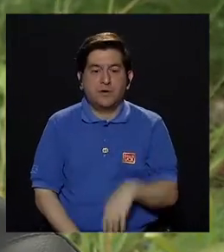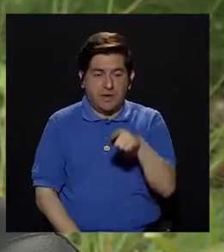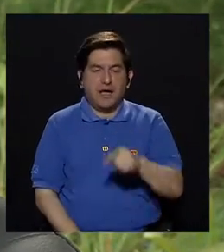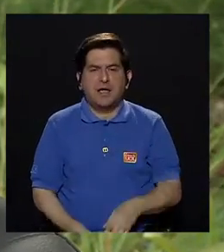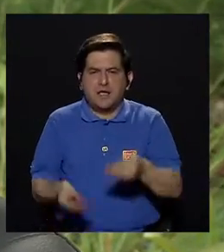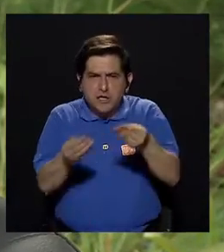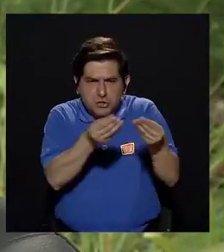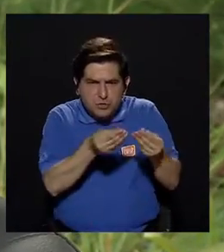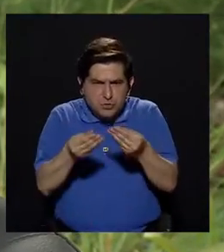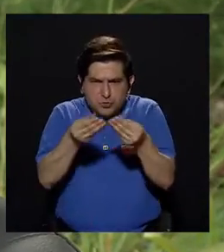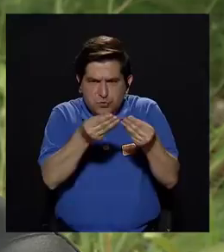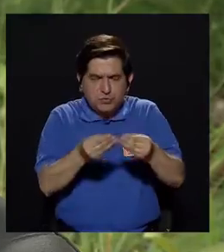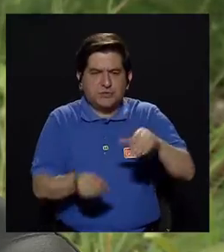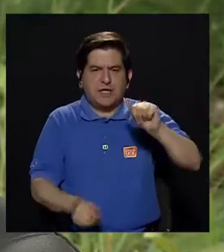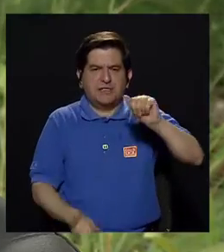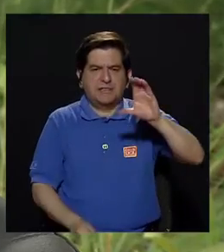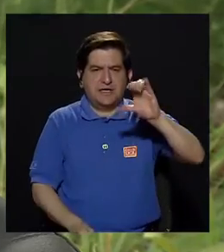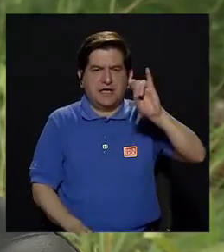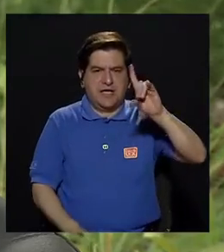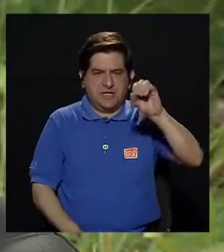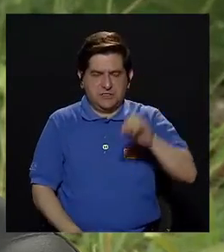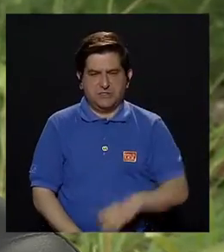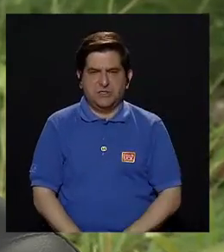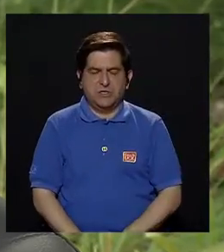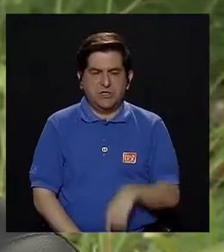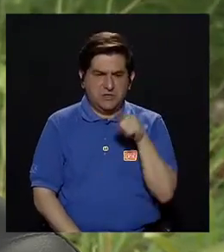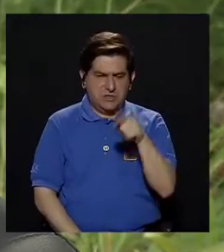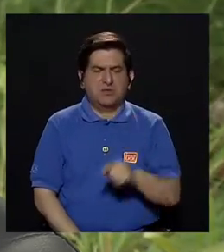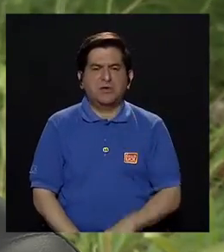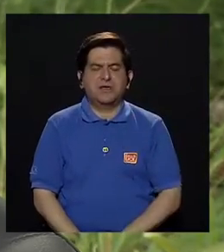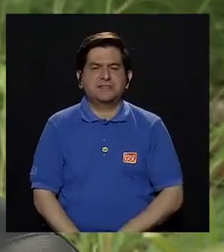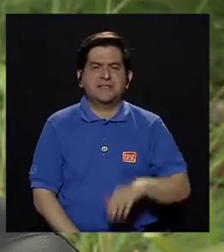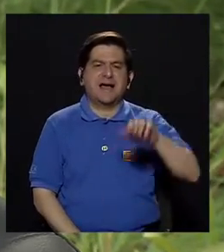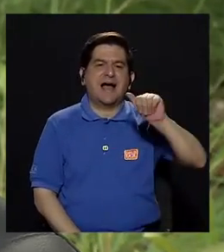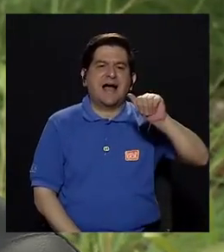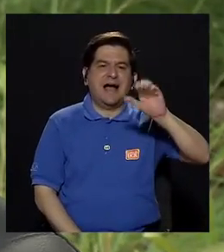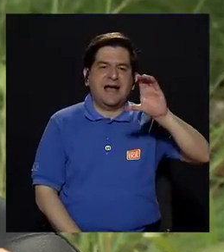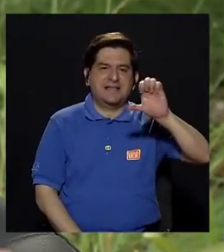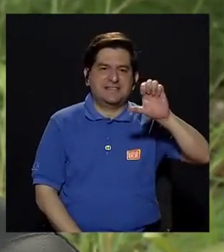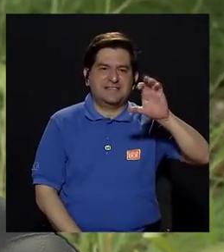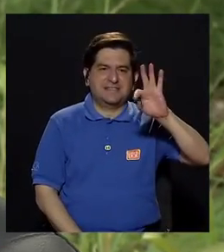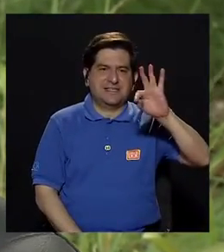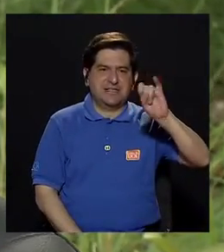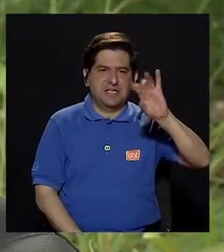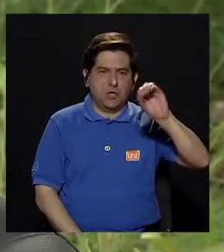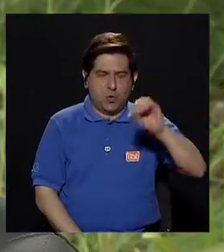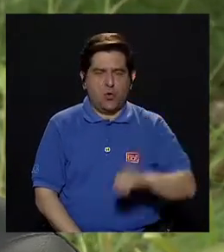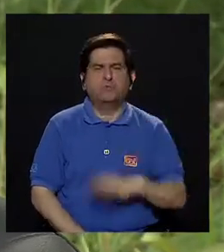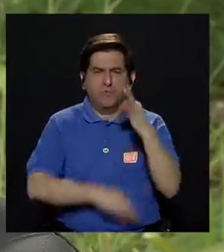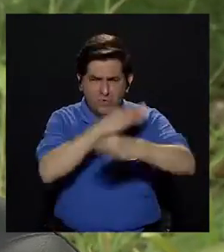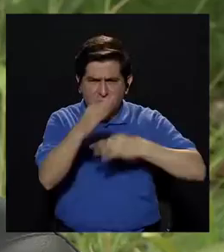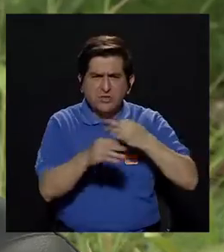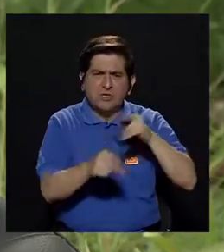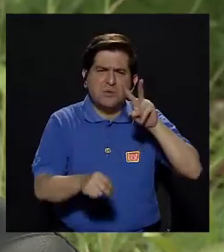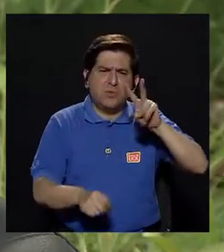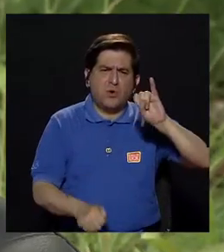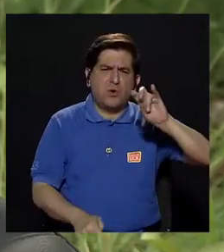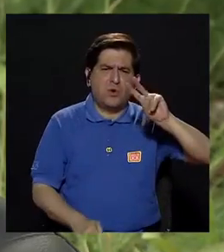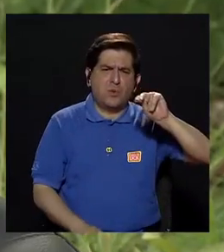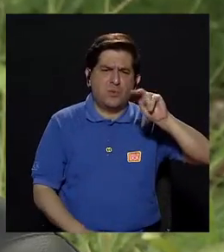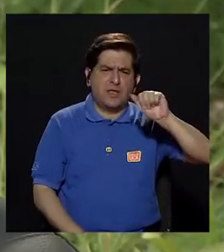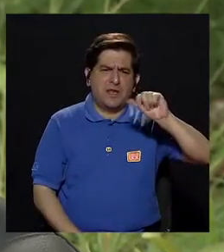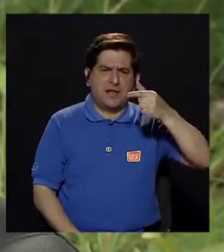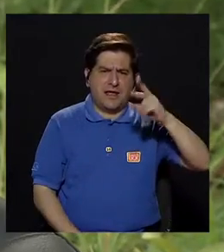un ácido, ¿verdad? Que no es, a veces es un ácido acético, ¿verdad? No es como que, tipo vinagre. Como vinagre, sí, que no va a